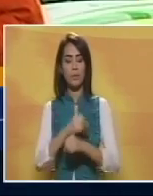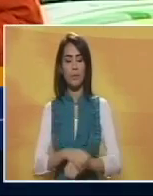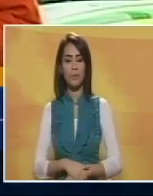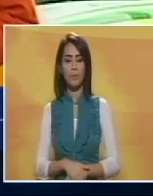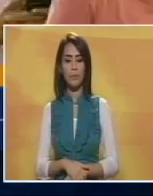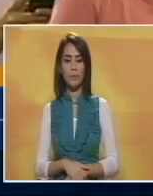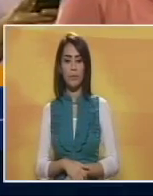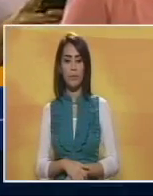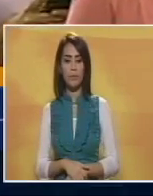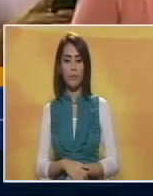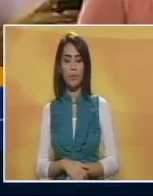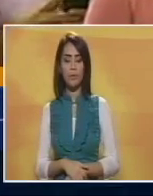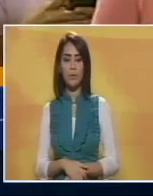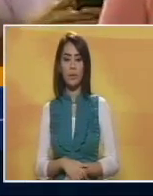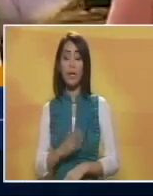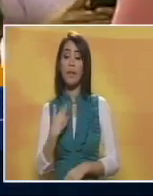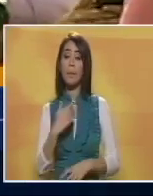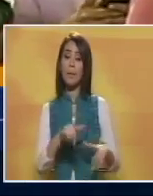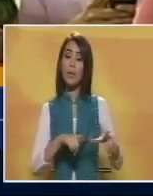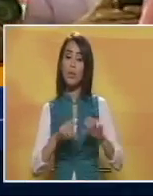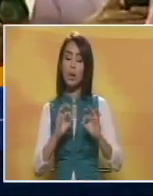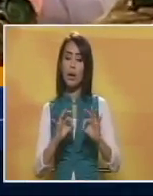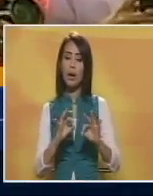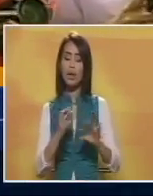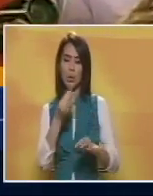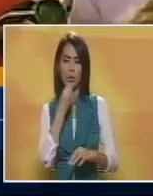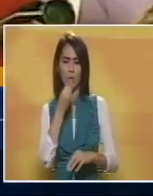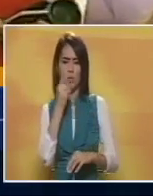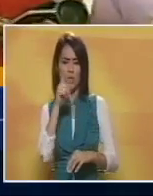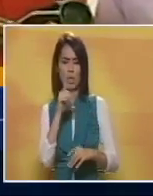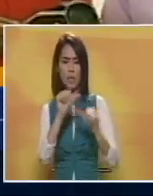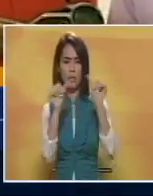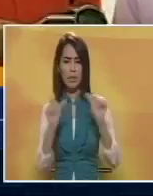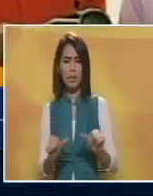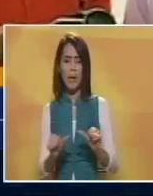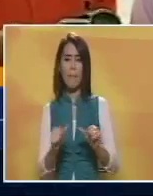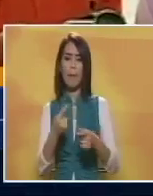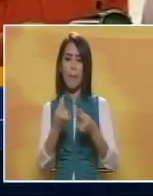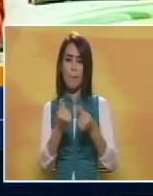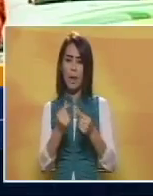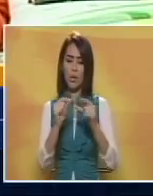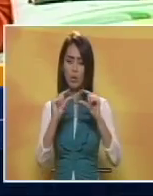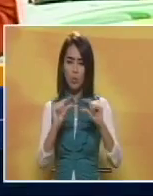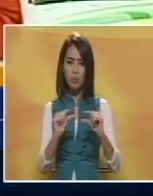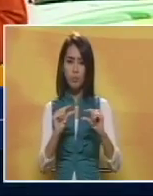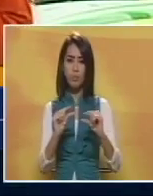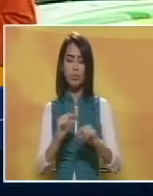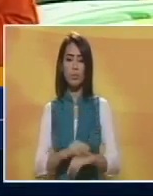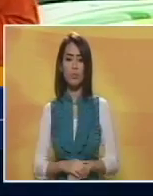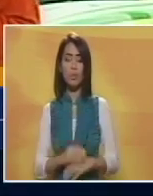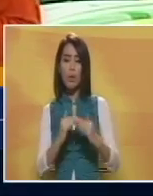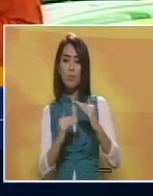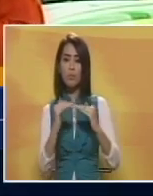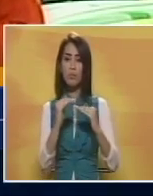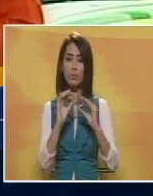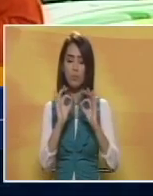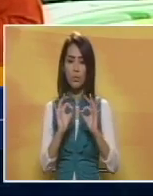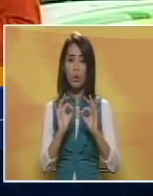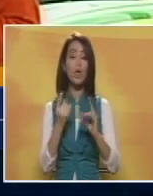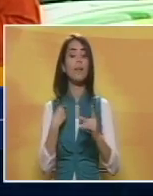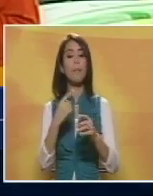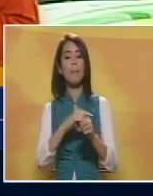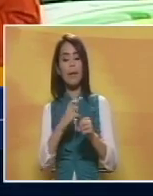campo soberano, consolidar las tiendas CLAP, consolidar los sistemas de precios justos en un nuevo nivel, consolidar el cambio de la